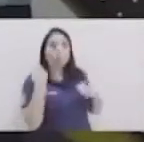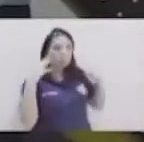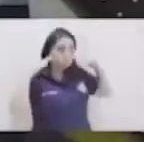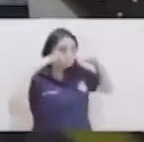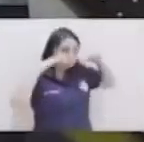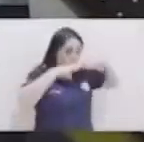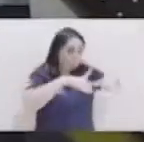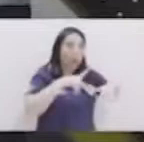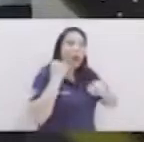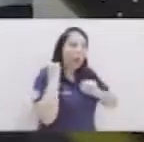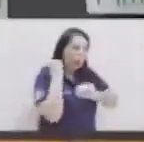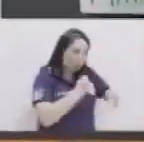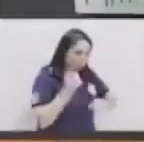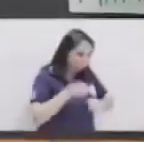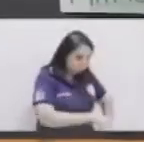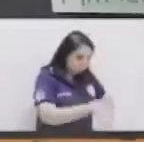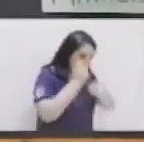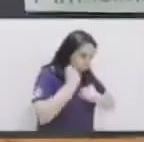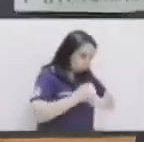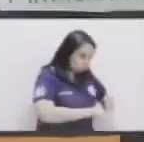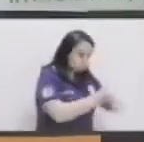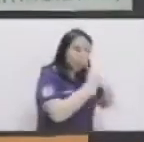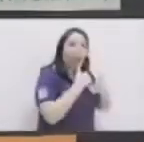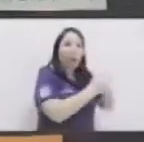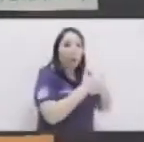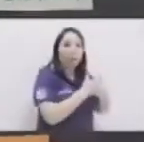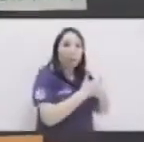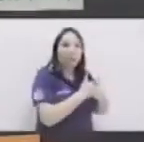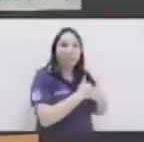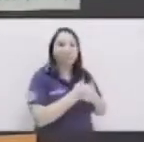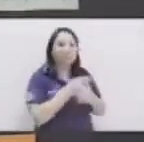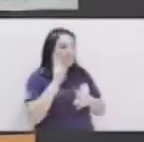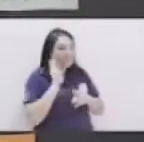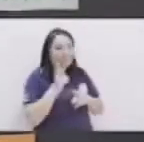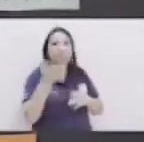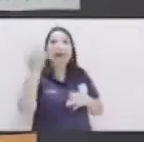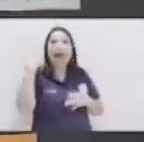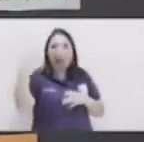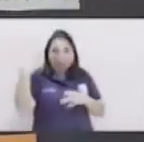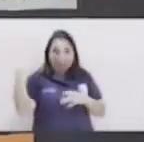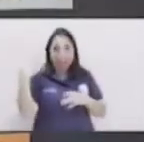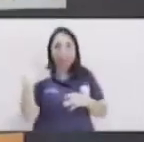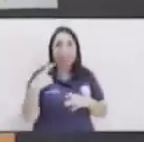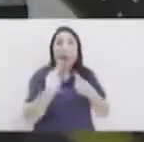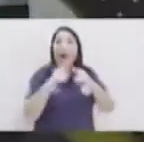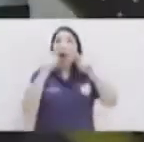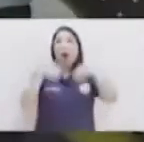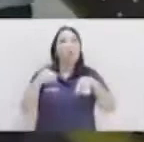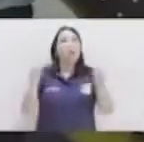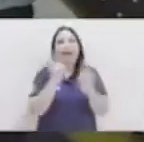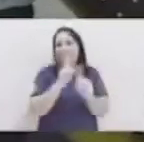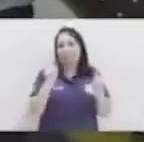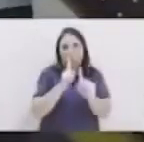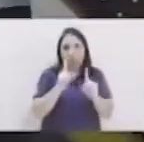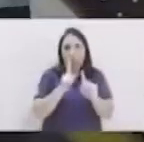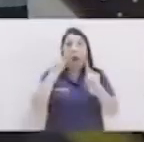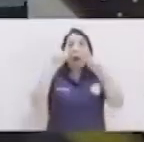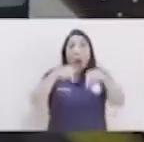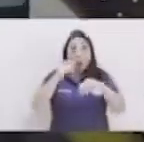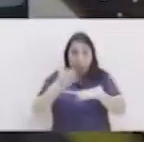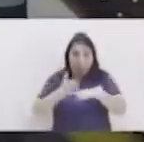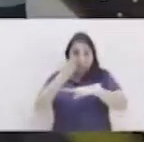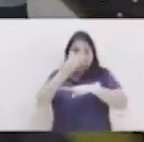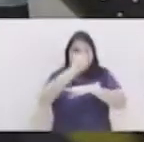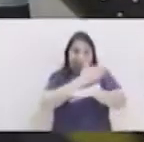una respuesta y posteriormente a esa respuesta se empezaba un proceso de